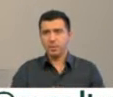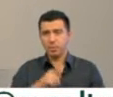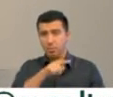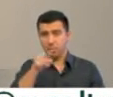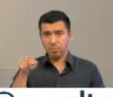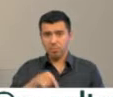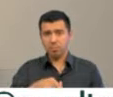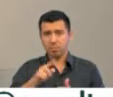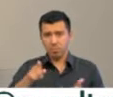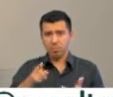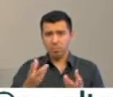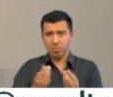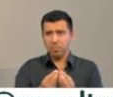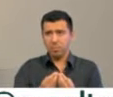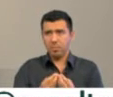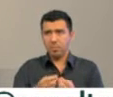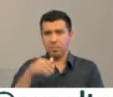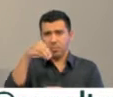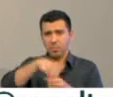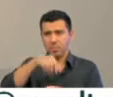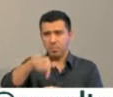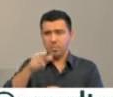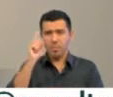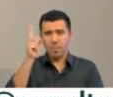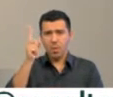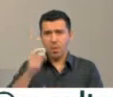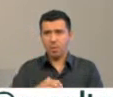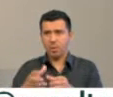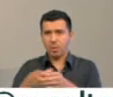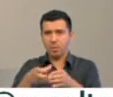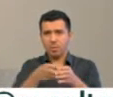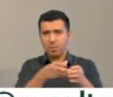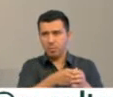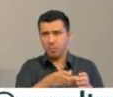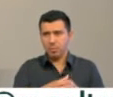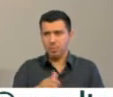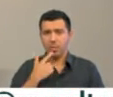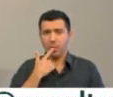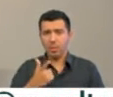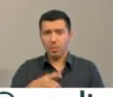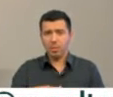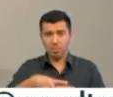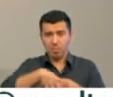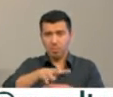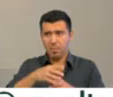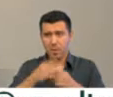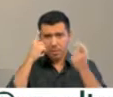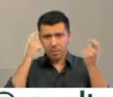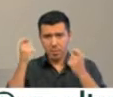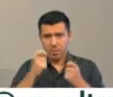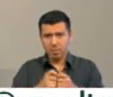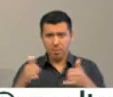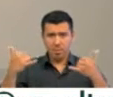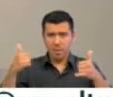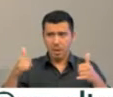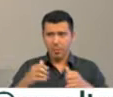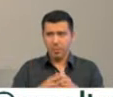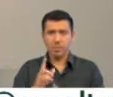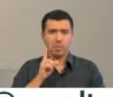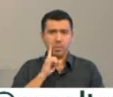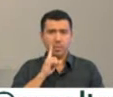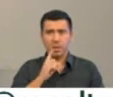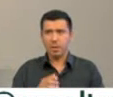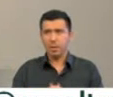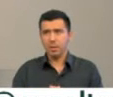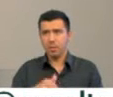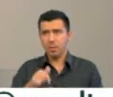fueron redactados en las guaridas de los políticos que pusieron en marcha toda esta estrategia de manipulación y de mentira. Hoy